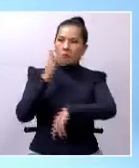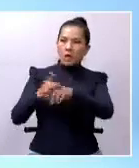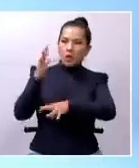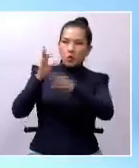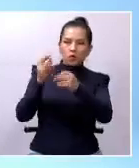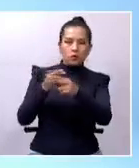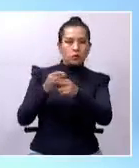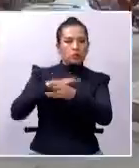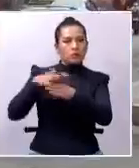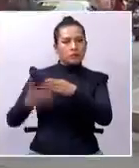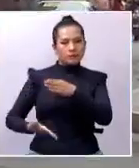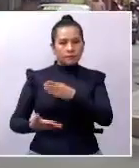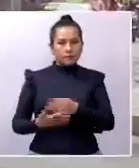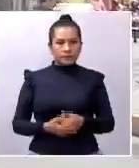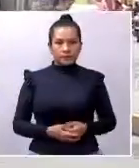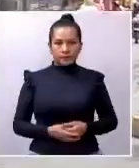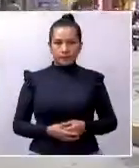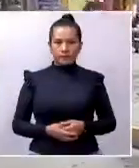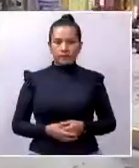Galo.